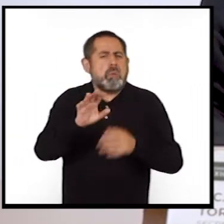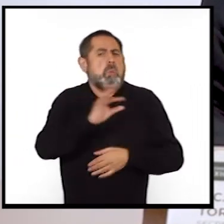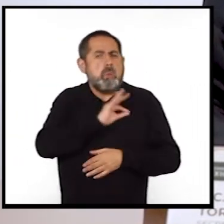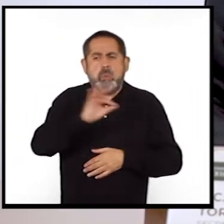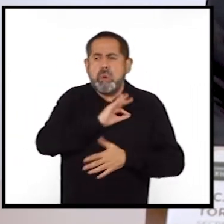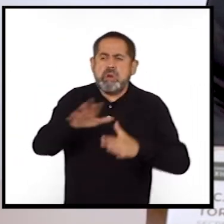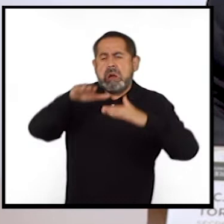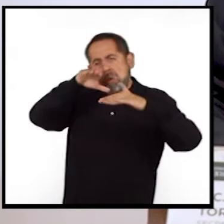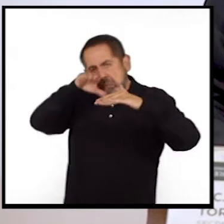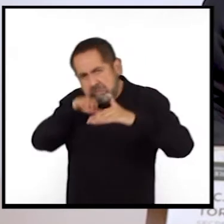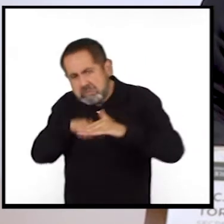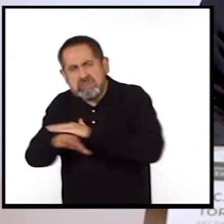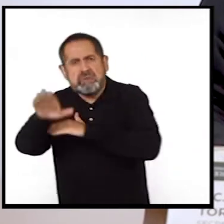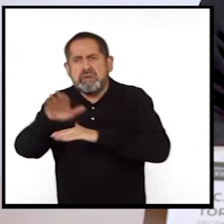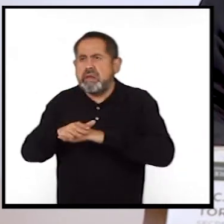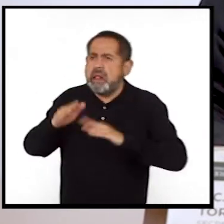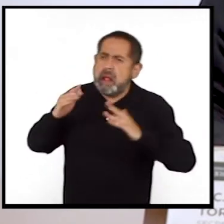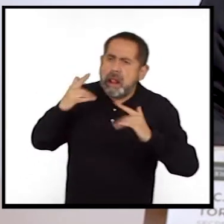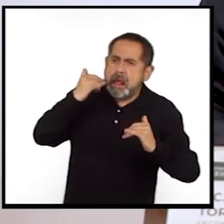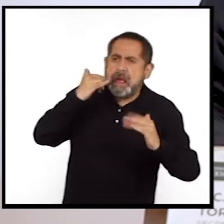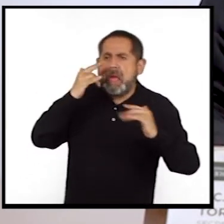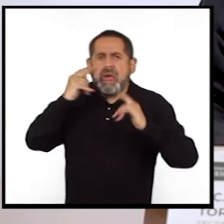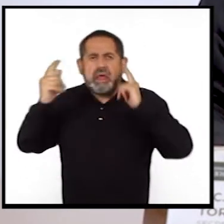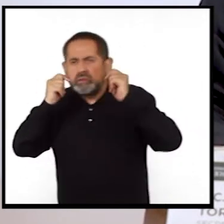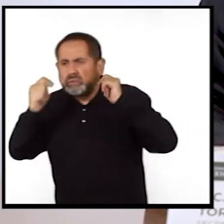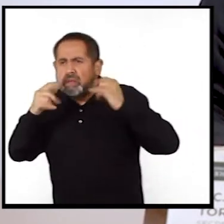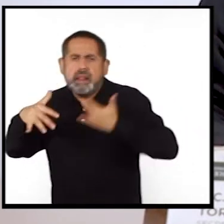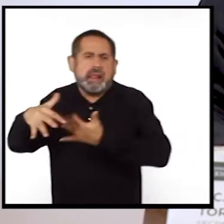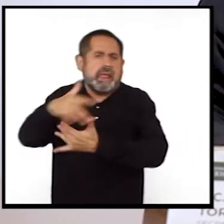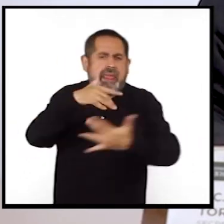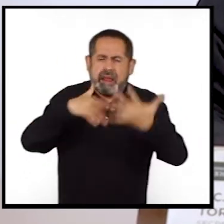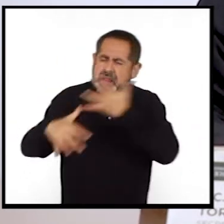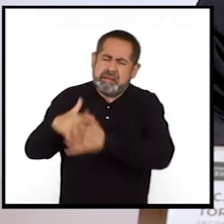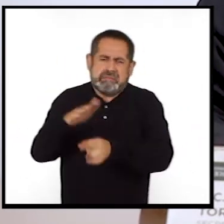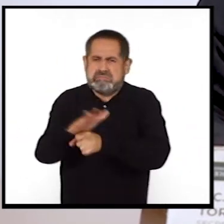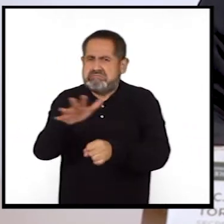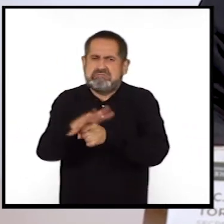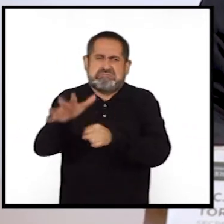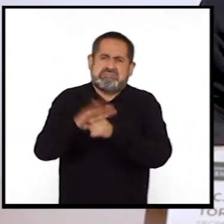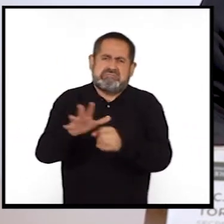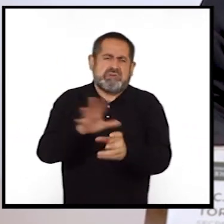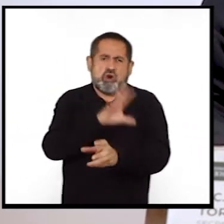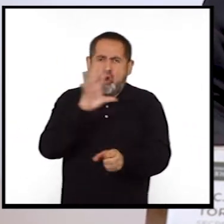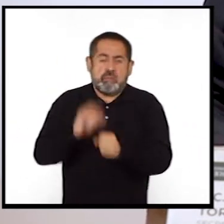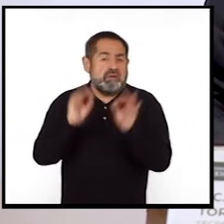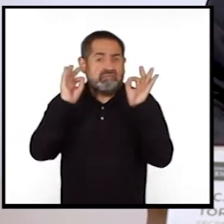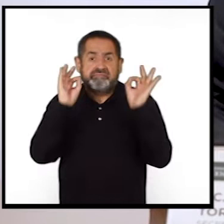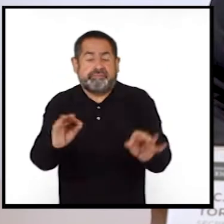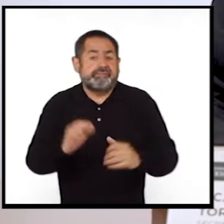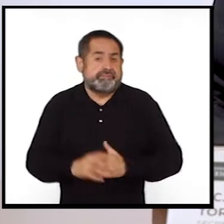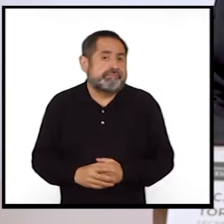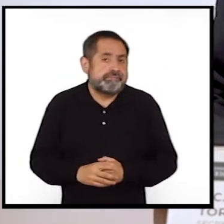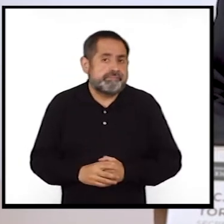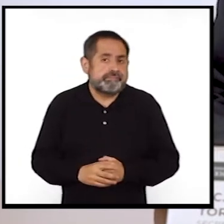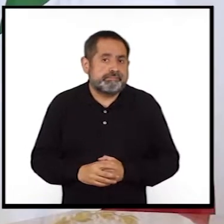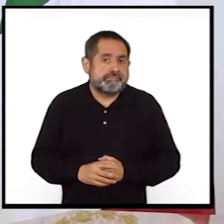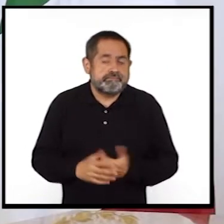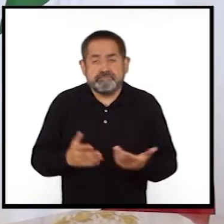con alguna discapacidad tenga acceso sin ningún problema a los